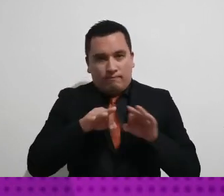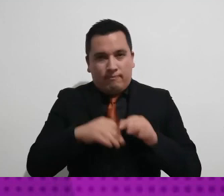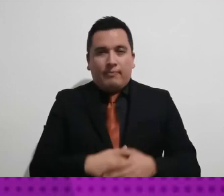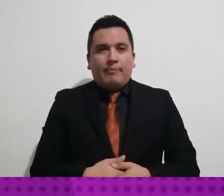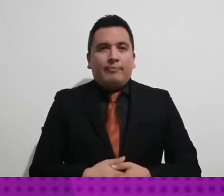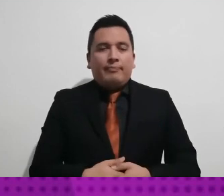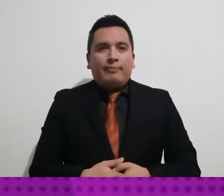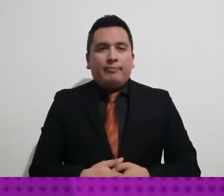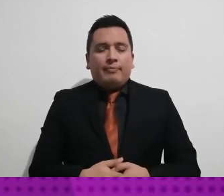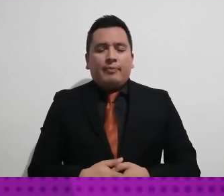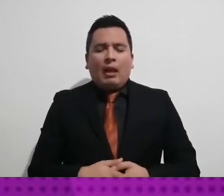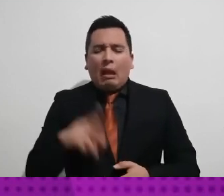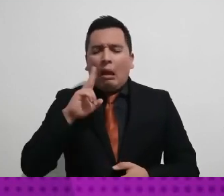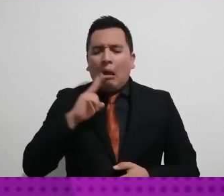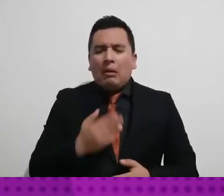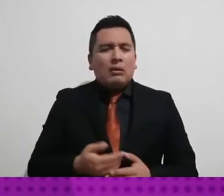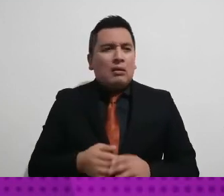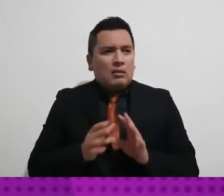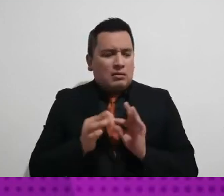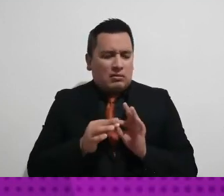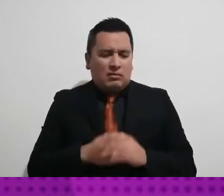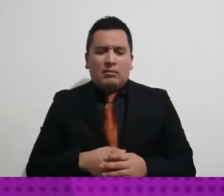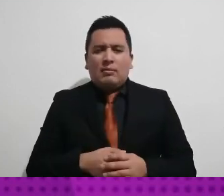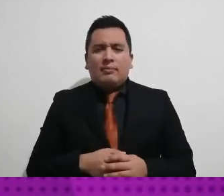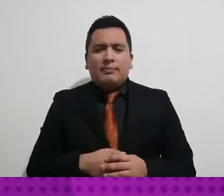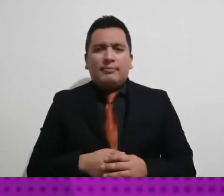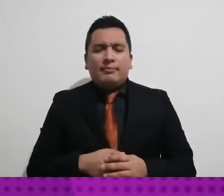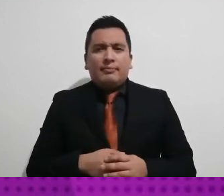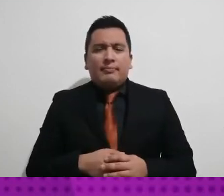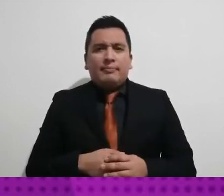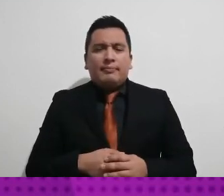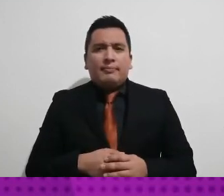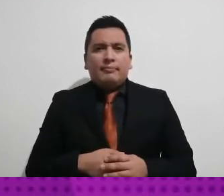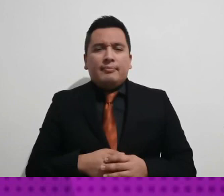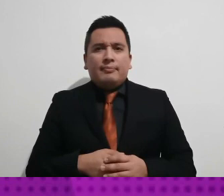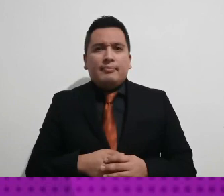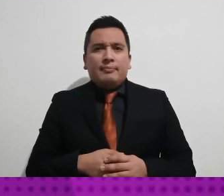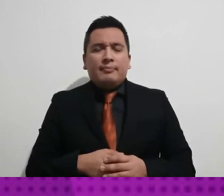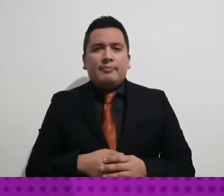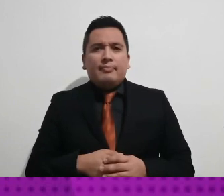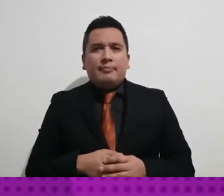protesta. Platíqueme un poquito, consejera presidenta, ahorita que estamos hablando de esta situación.